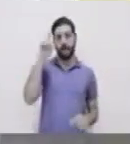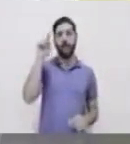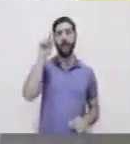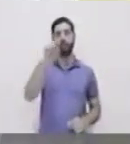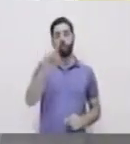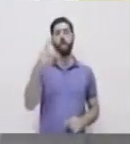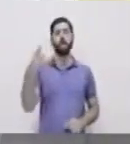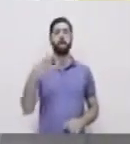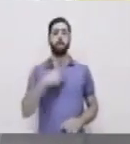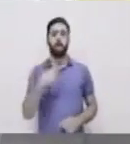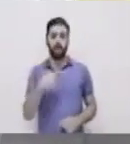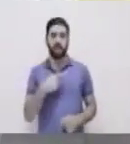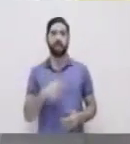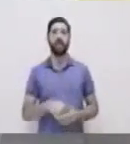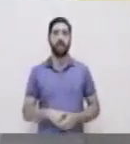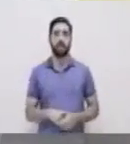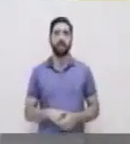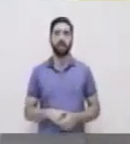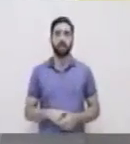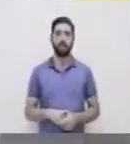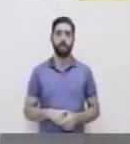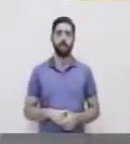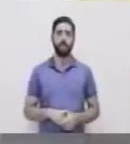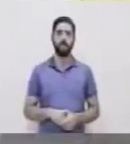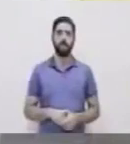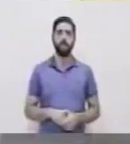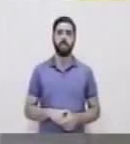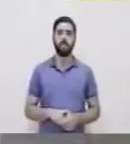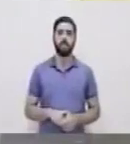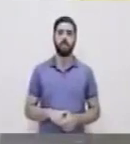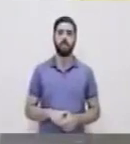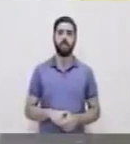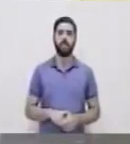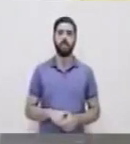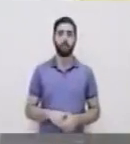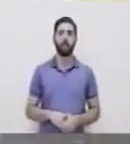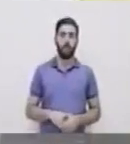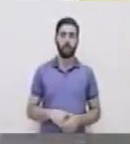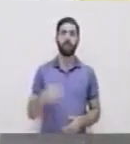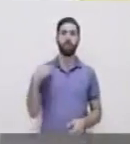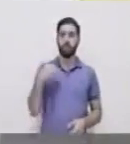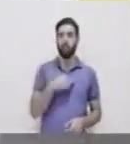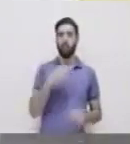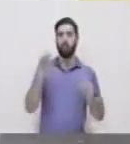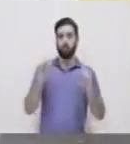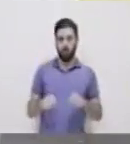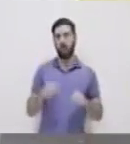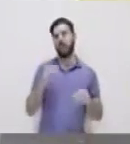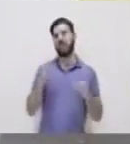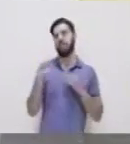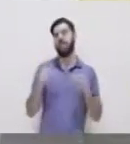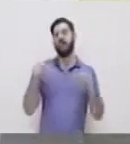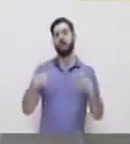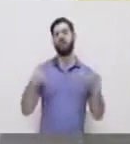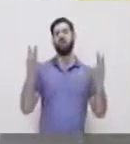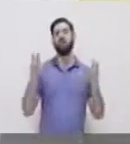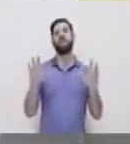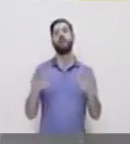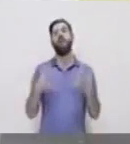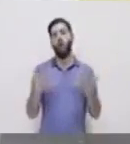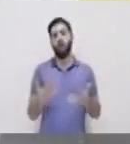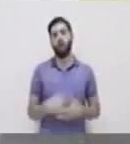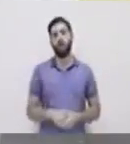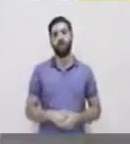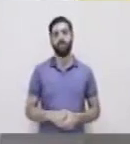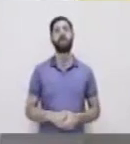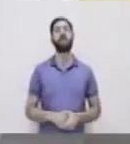de ser tú mismo. Claro, y es que ser libres es parte de vivir como se debe, ¿verdad? ¿Cómo podríamos describir ese tema en